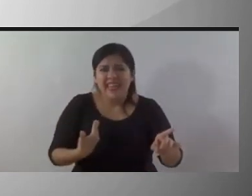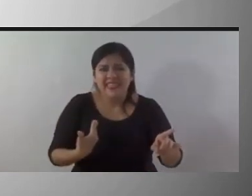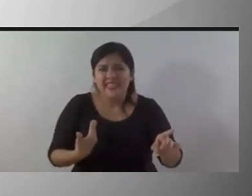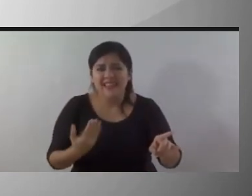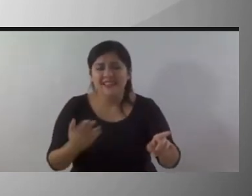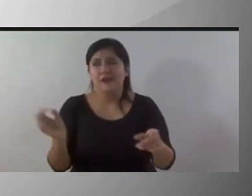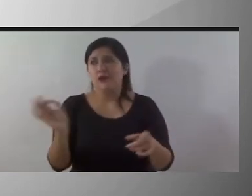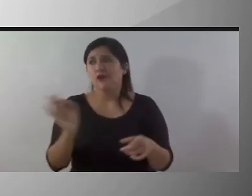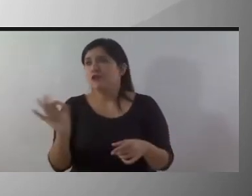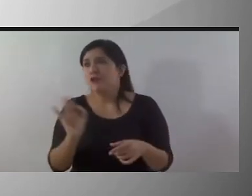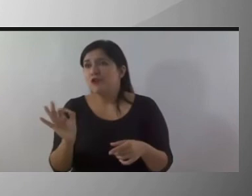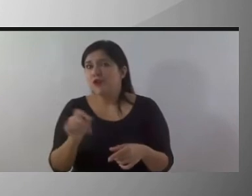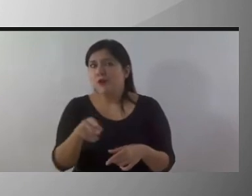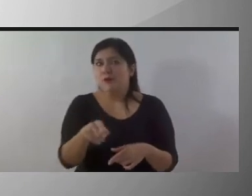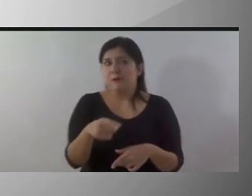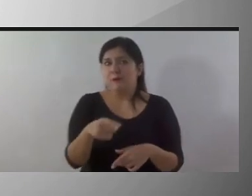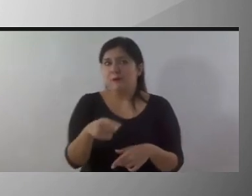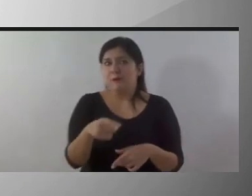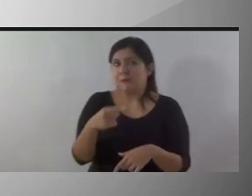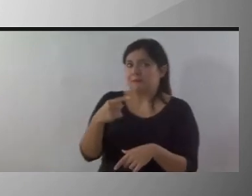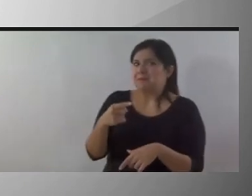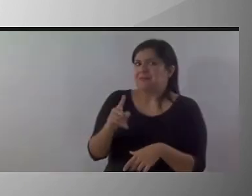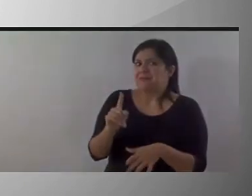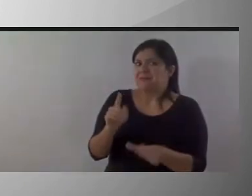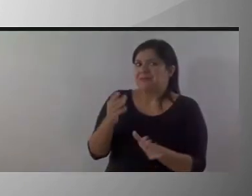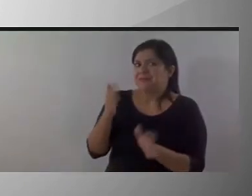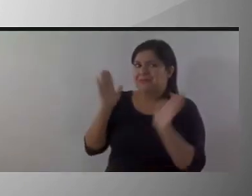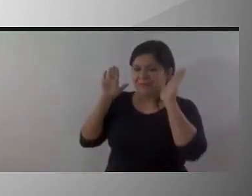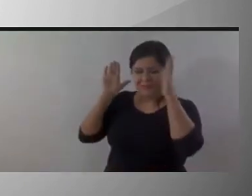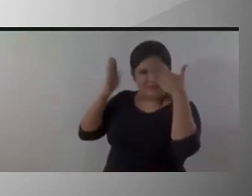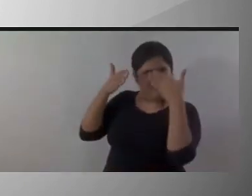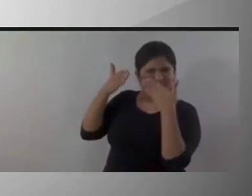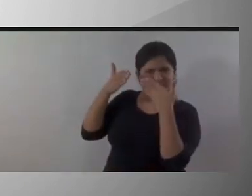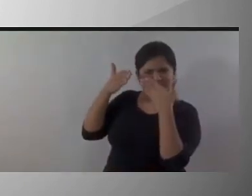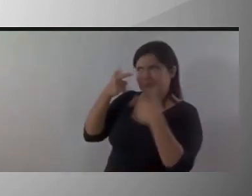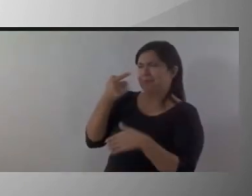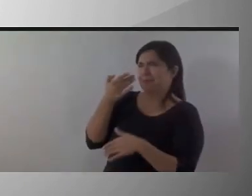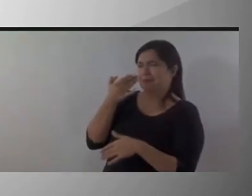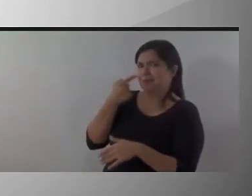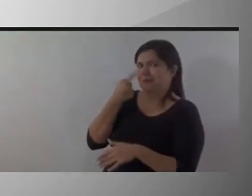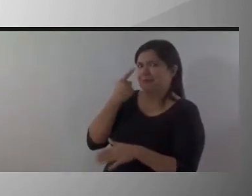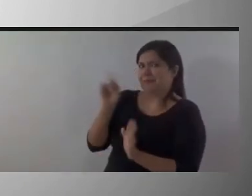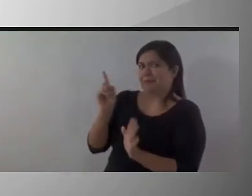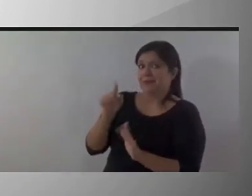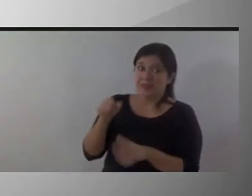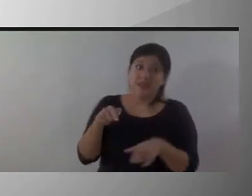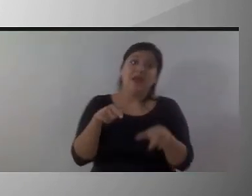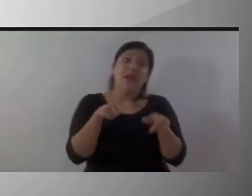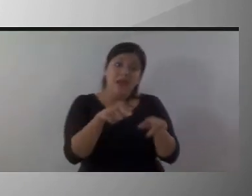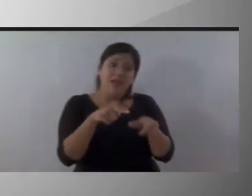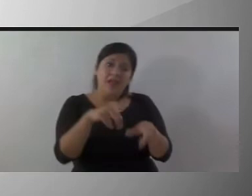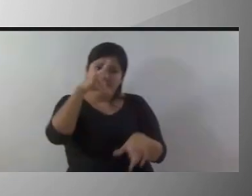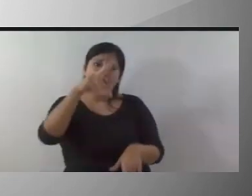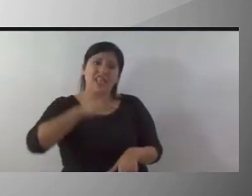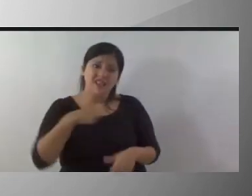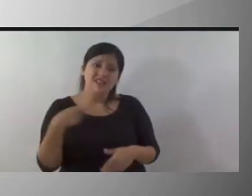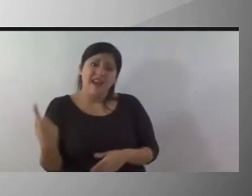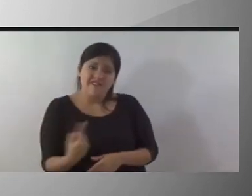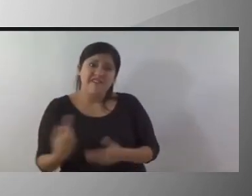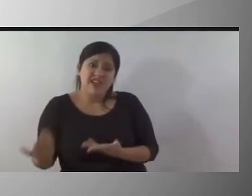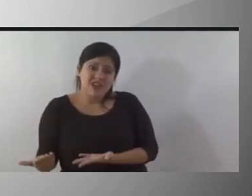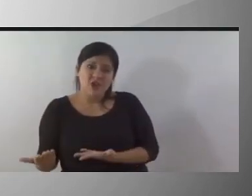no quiere, o que no quiere entender. Y ese es uno de nuestros desafíos más importantes. La otra es